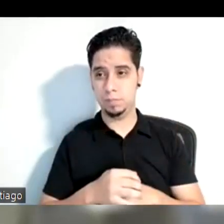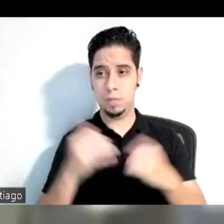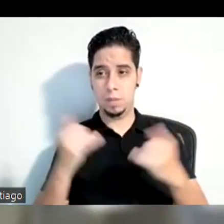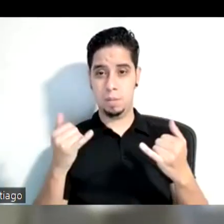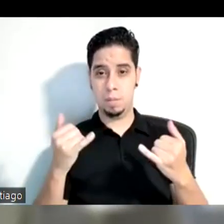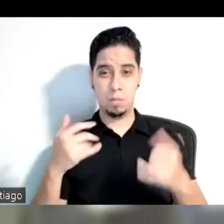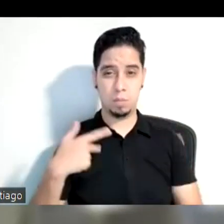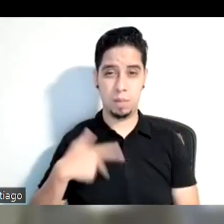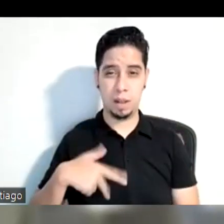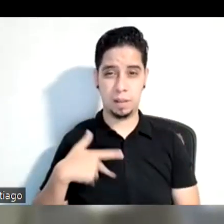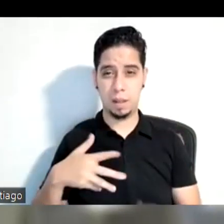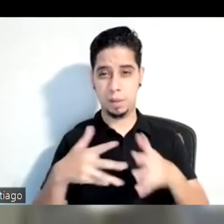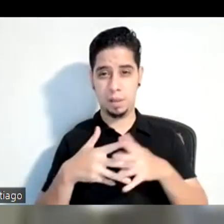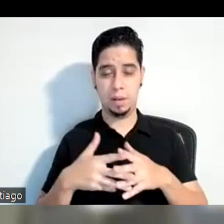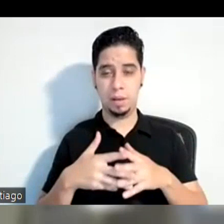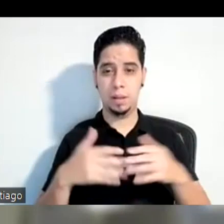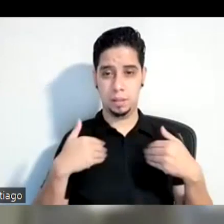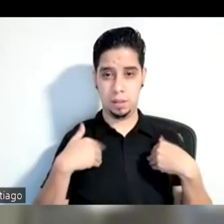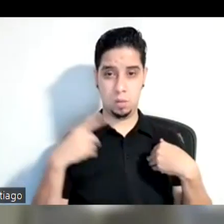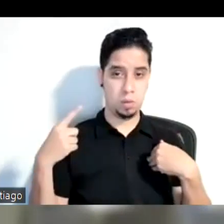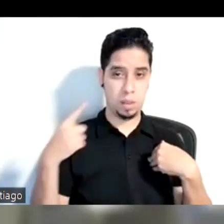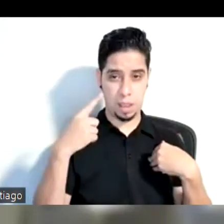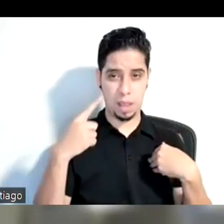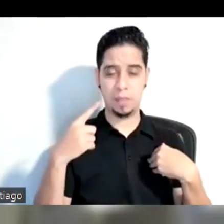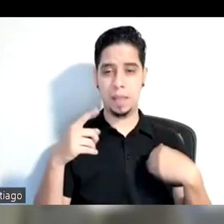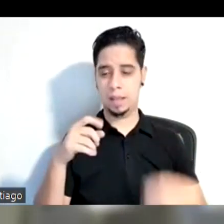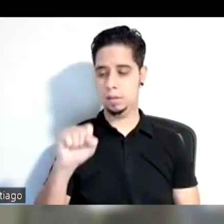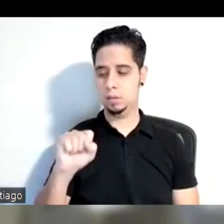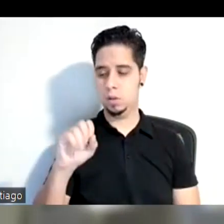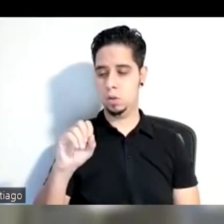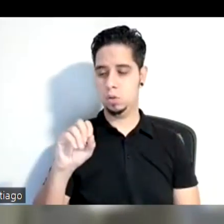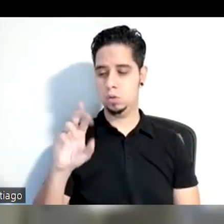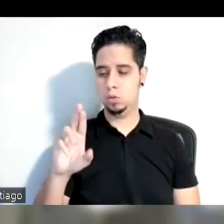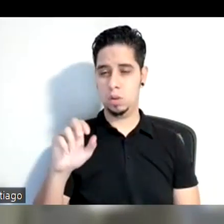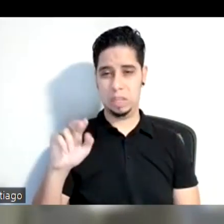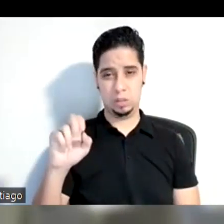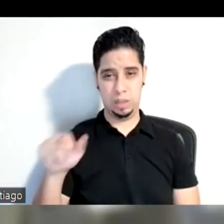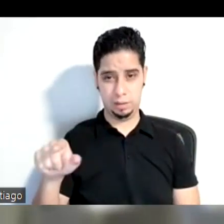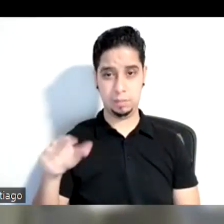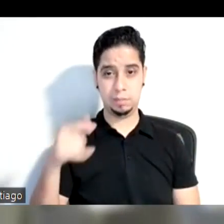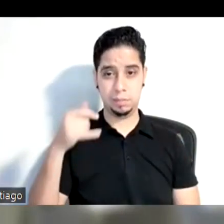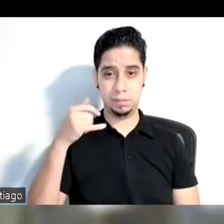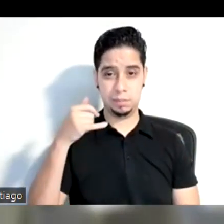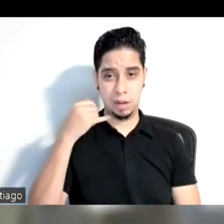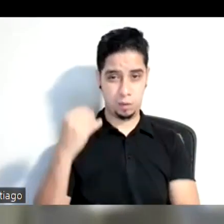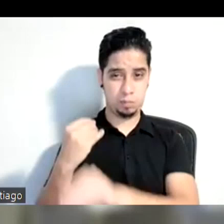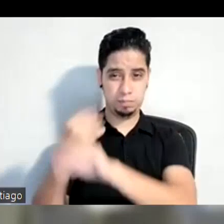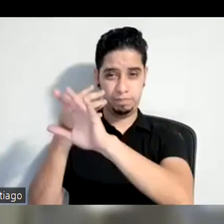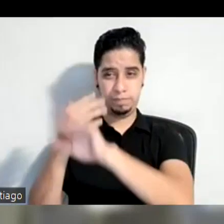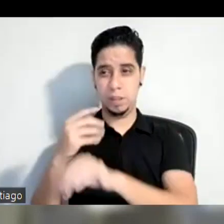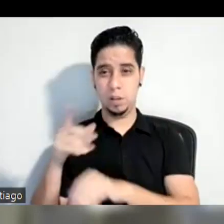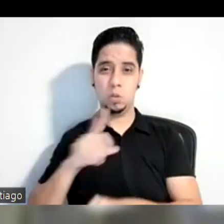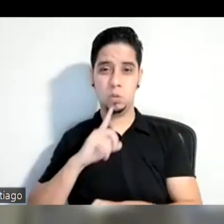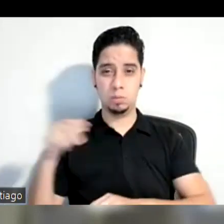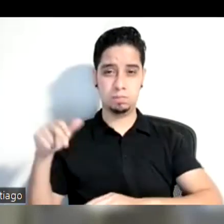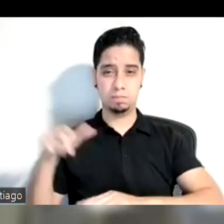en Plaza Las Américas de la compañía Sorenson. Sí. Y ese videoteléfono, pues si un sordo va y hace una